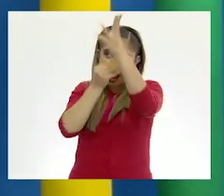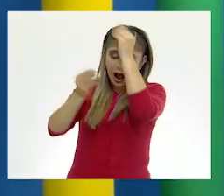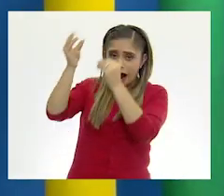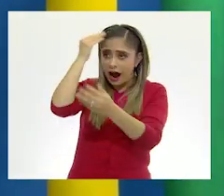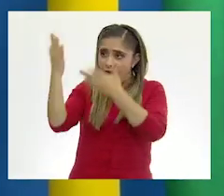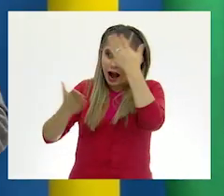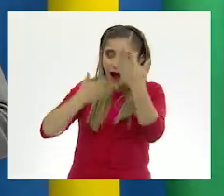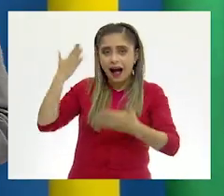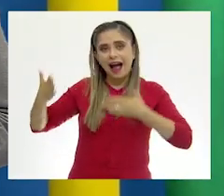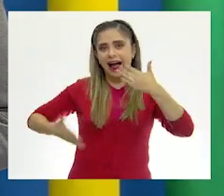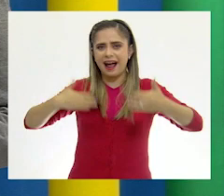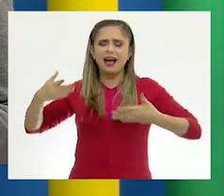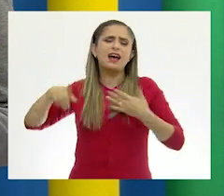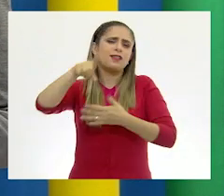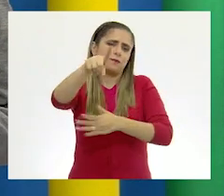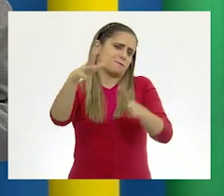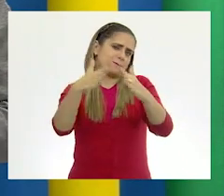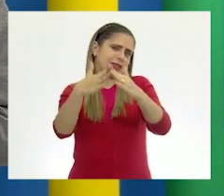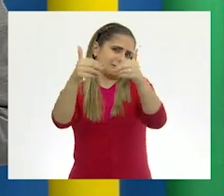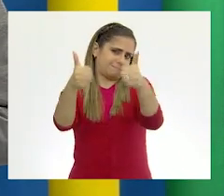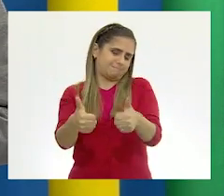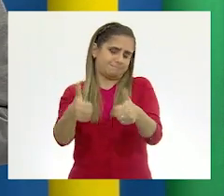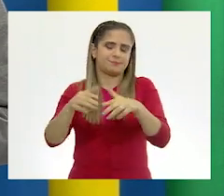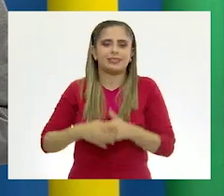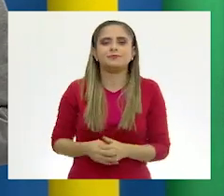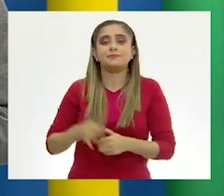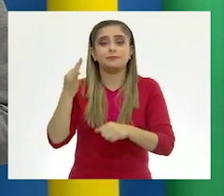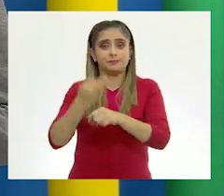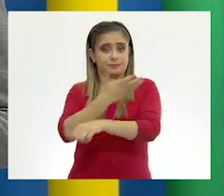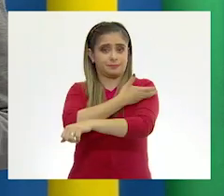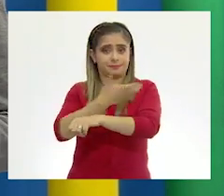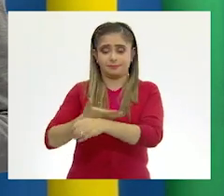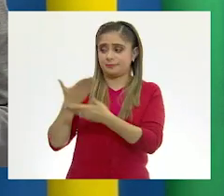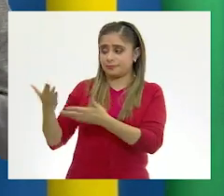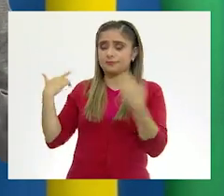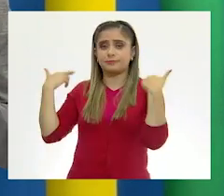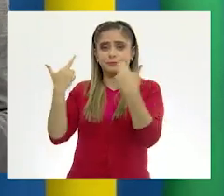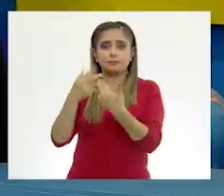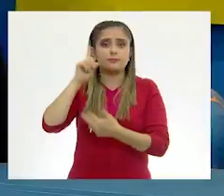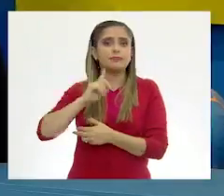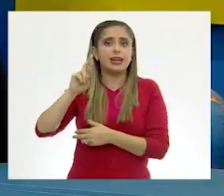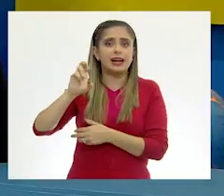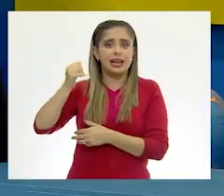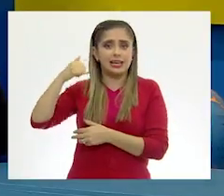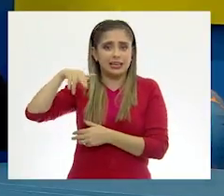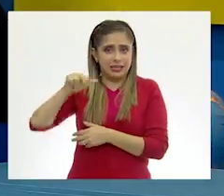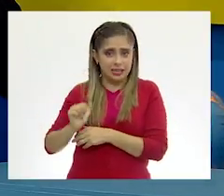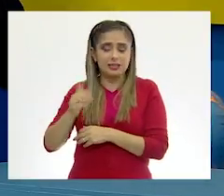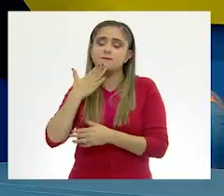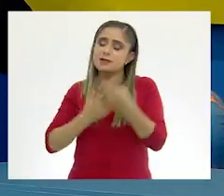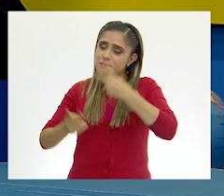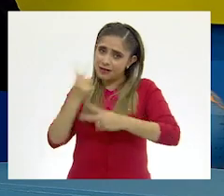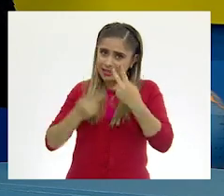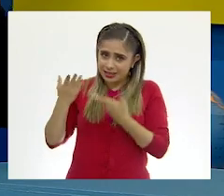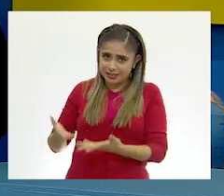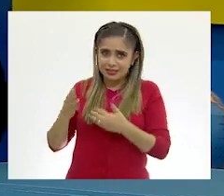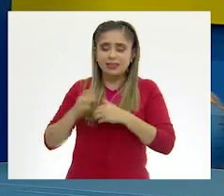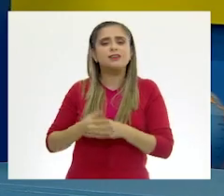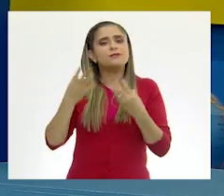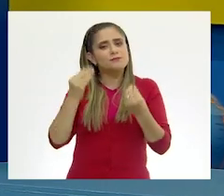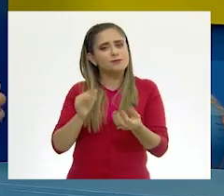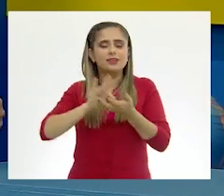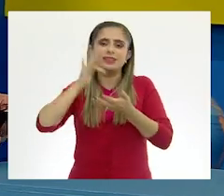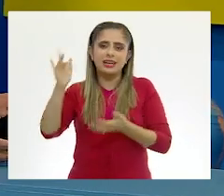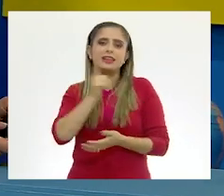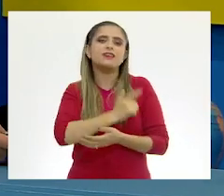divertirnos desde nuestros hogares. Hoy nos acompaña la maestra Reina Cruz. Maestra, bienvenida. Muchas gracias, es